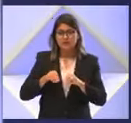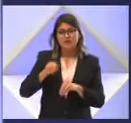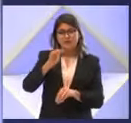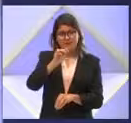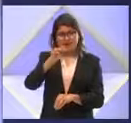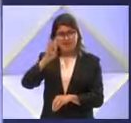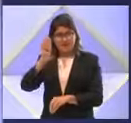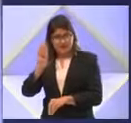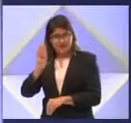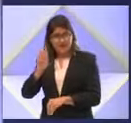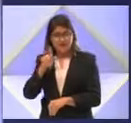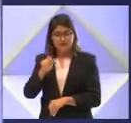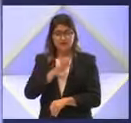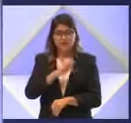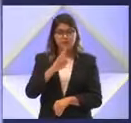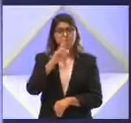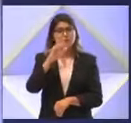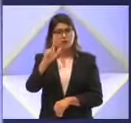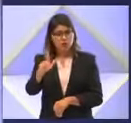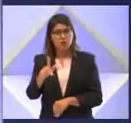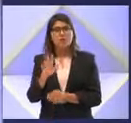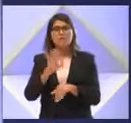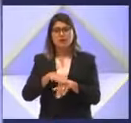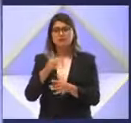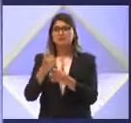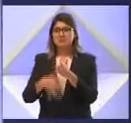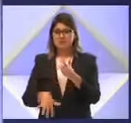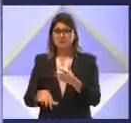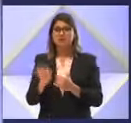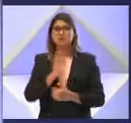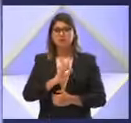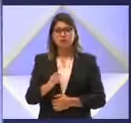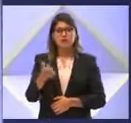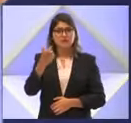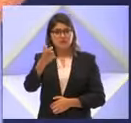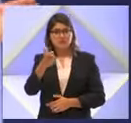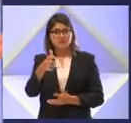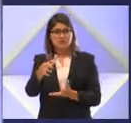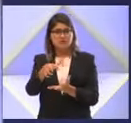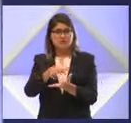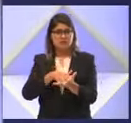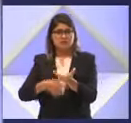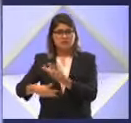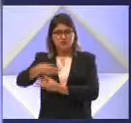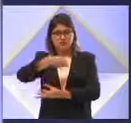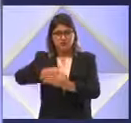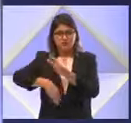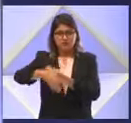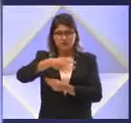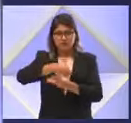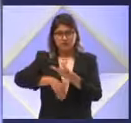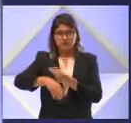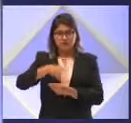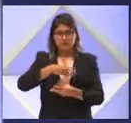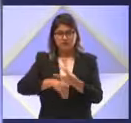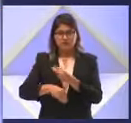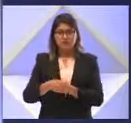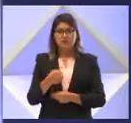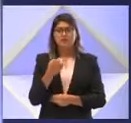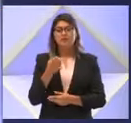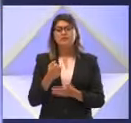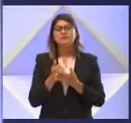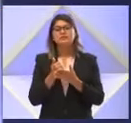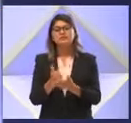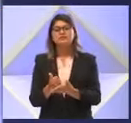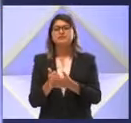creo que en la medida de que esos precios vayan se vayan reduciendo pues precisamente se estaría contribuyendo a lograr esa conectividad